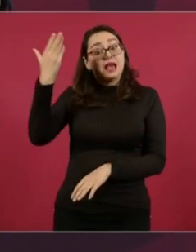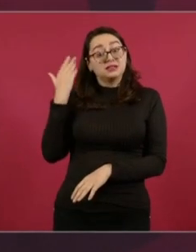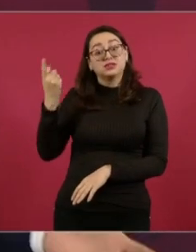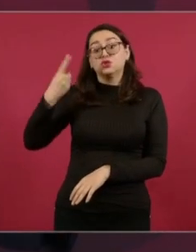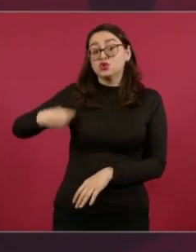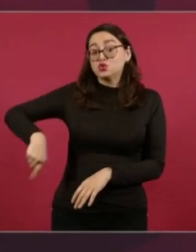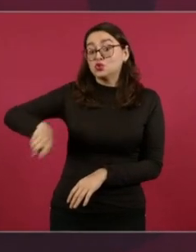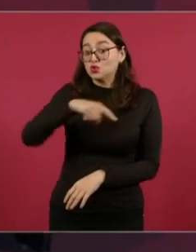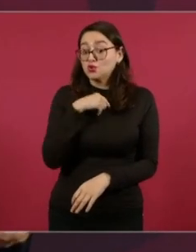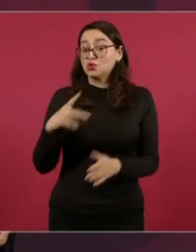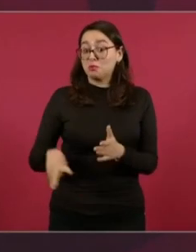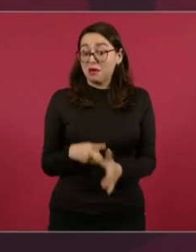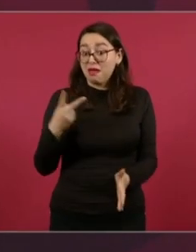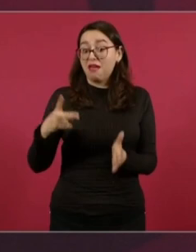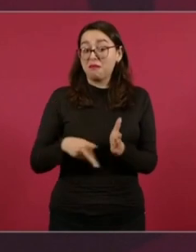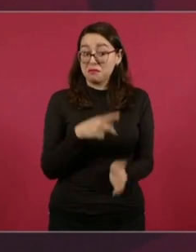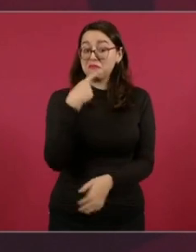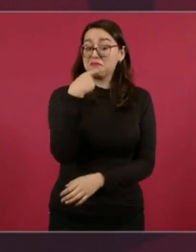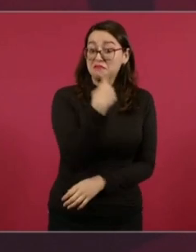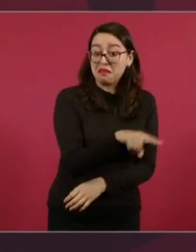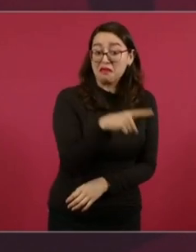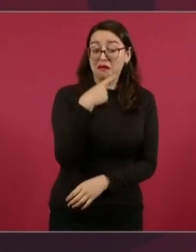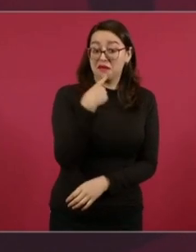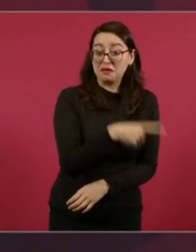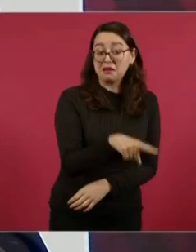presentamos amparos